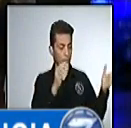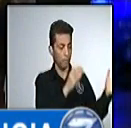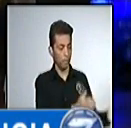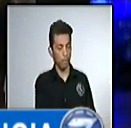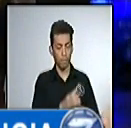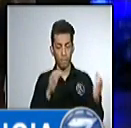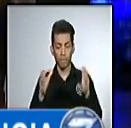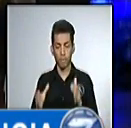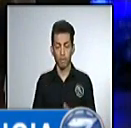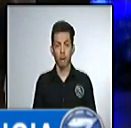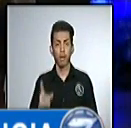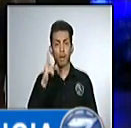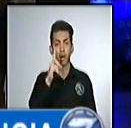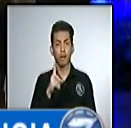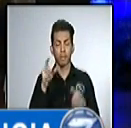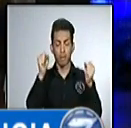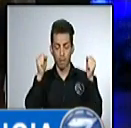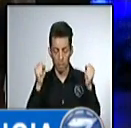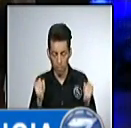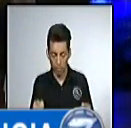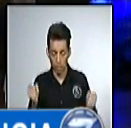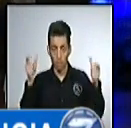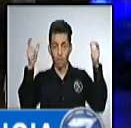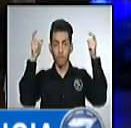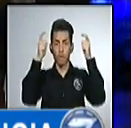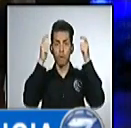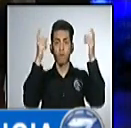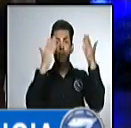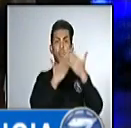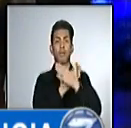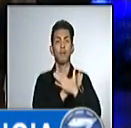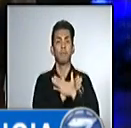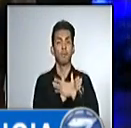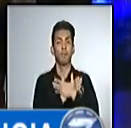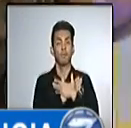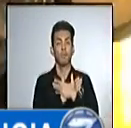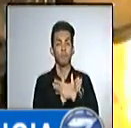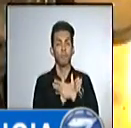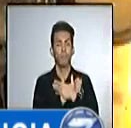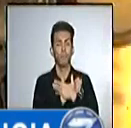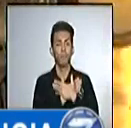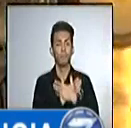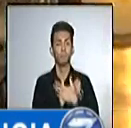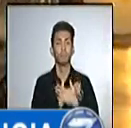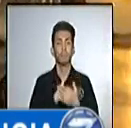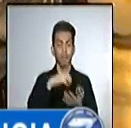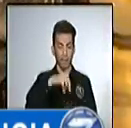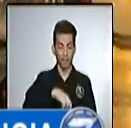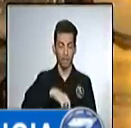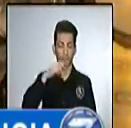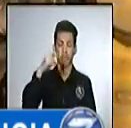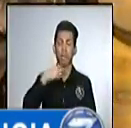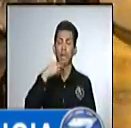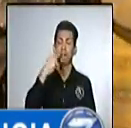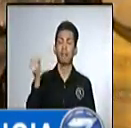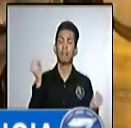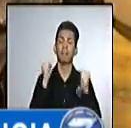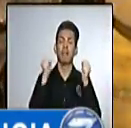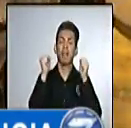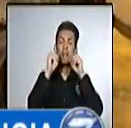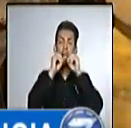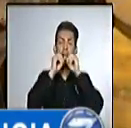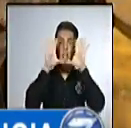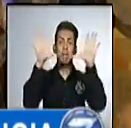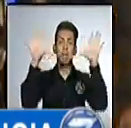las repúblicas hermanas de Centroamérica a que borremos de una vez por todas las fronteras, las aduanas en nuestros